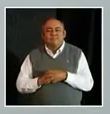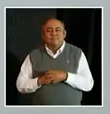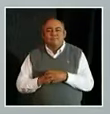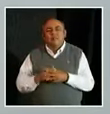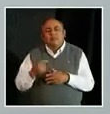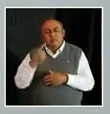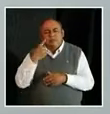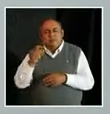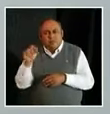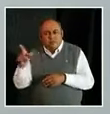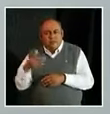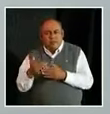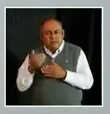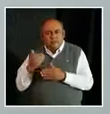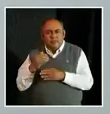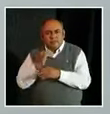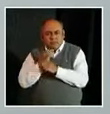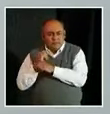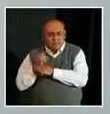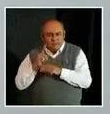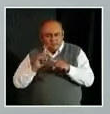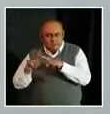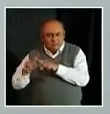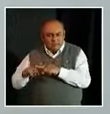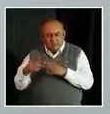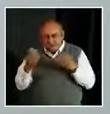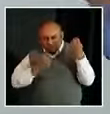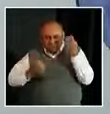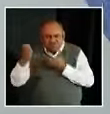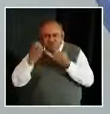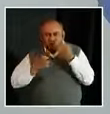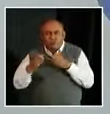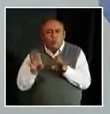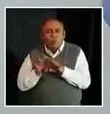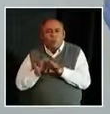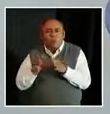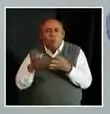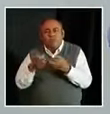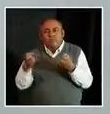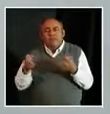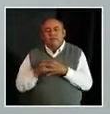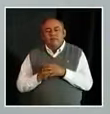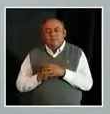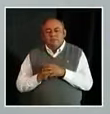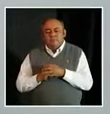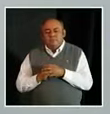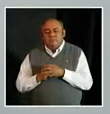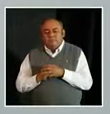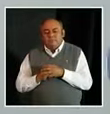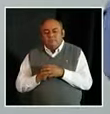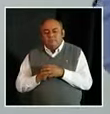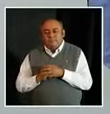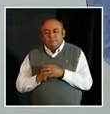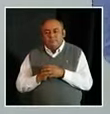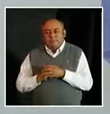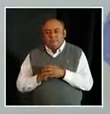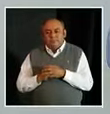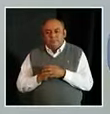contienen varios elementos. Un elemento es el análisis geológico. ¿Dónde están las capas? Uno